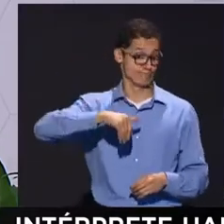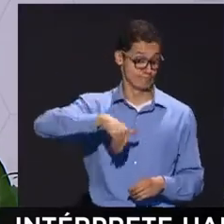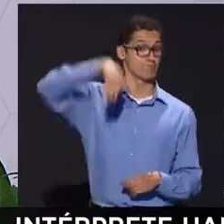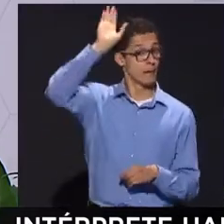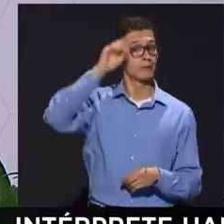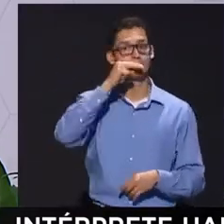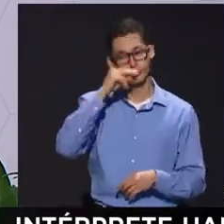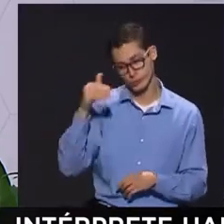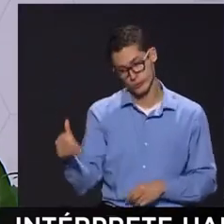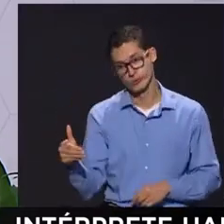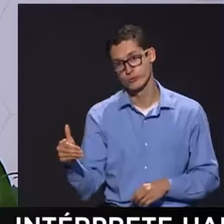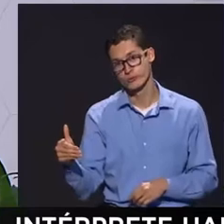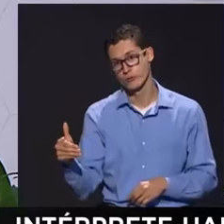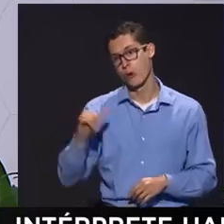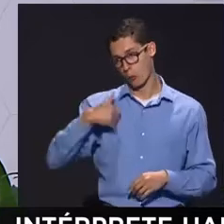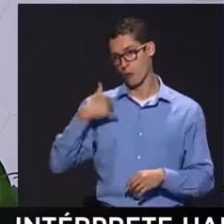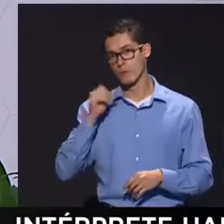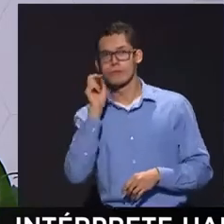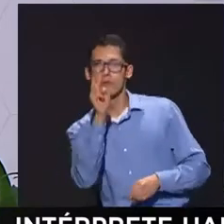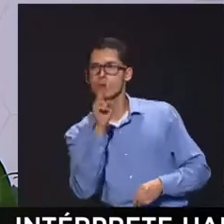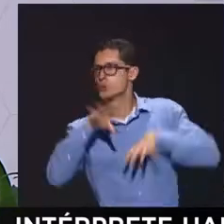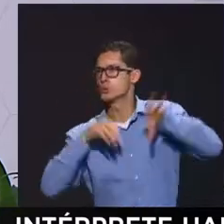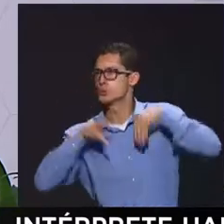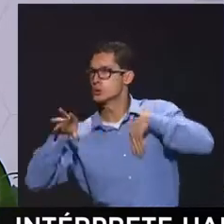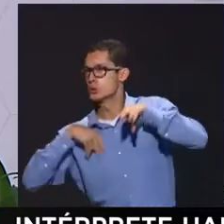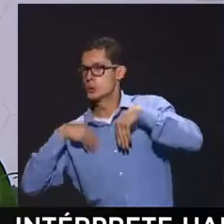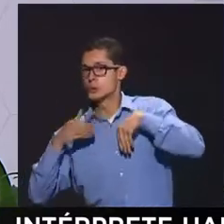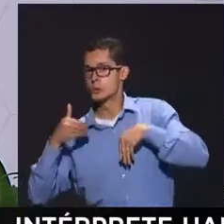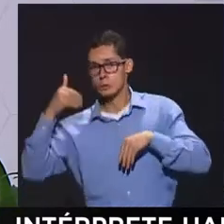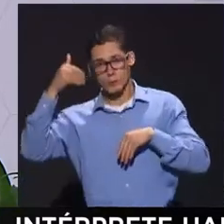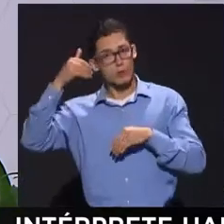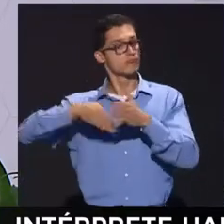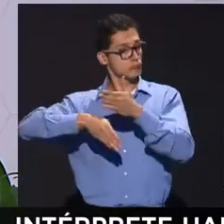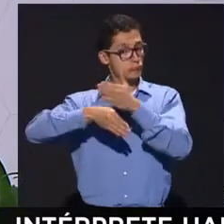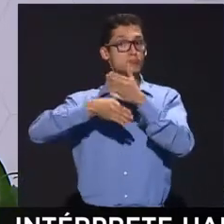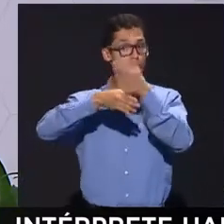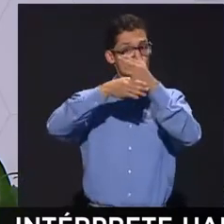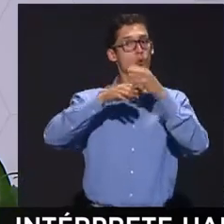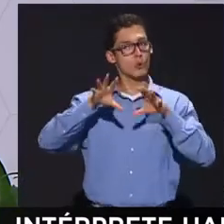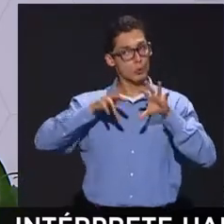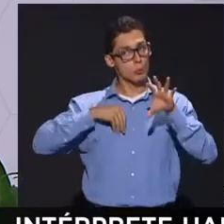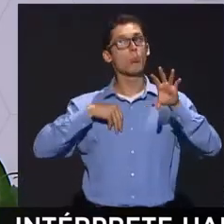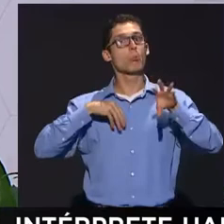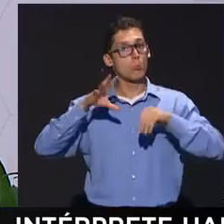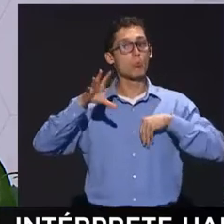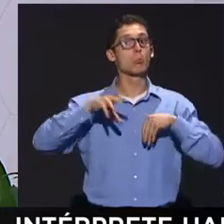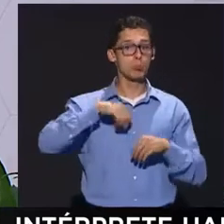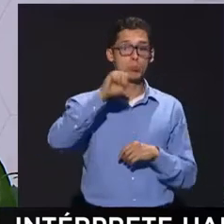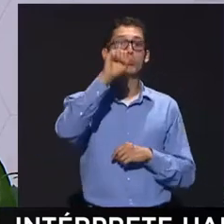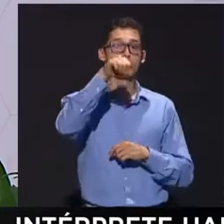niñez, pero yo creo que directamente uno siempre tiene que ver con las personas con las que se relaciona y convive más cercanamente.